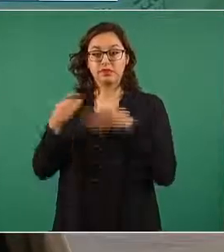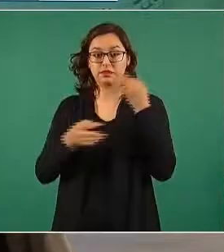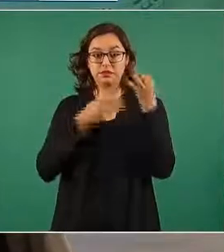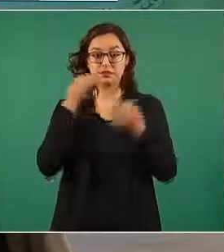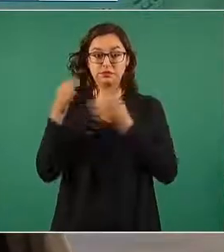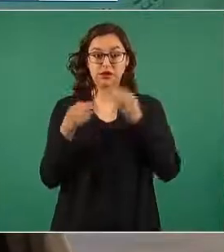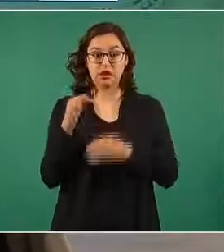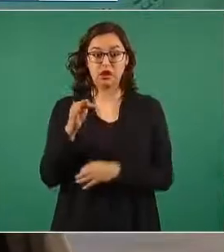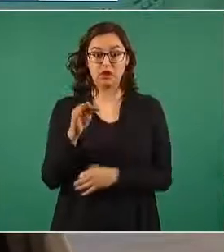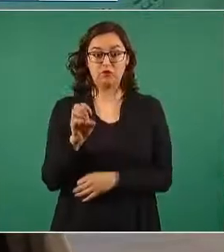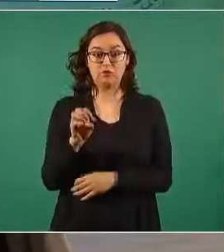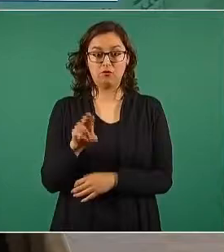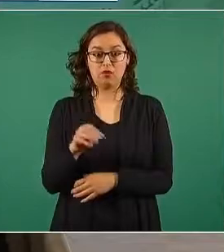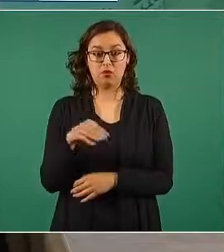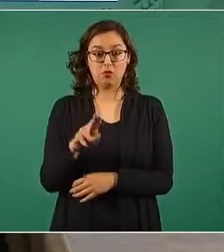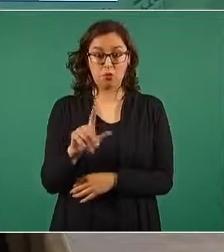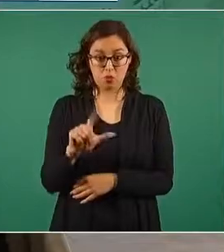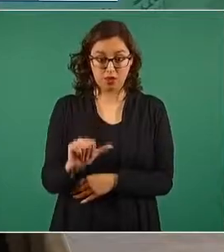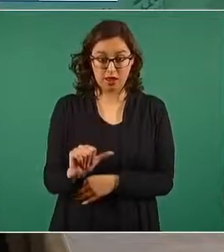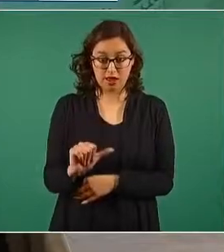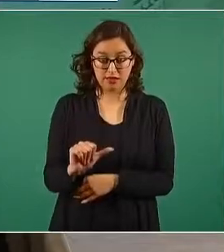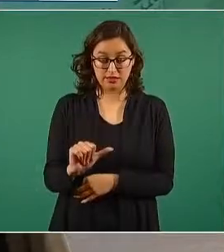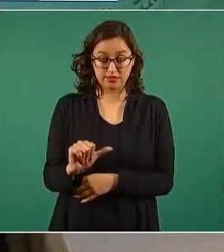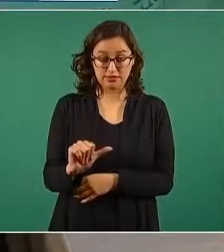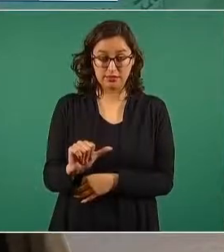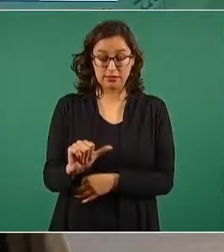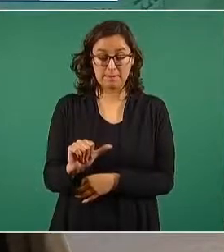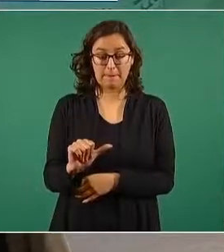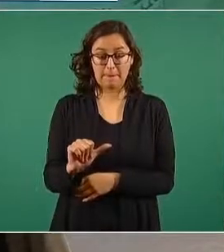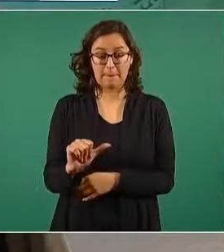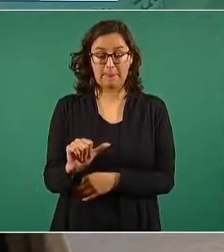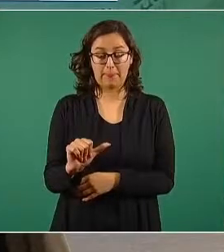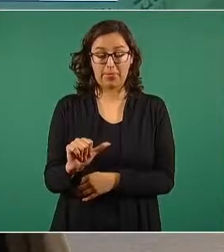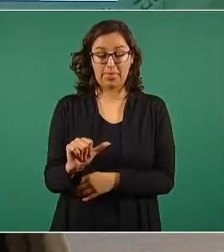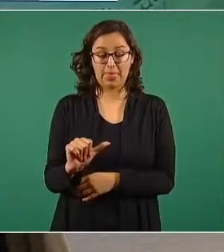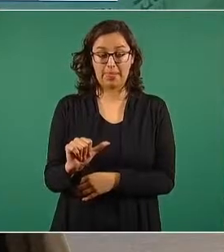esta es Fórmula, ¿no? Radio Fórmula,